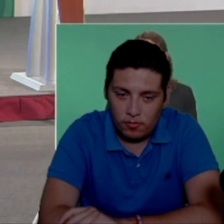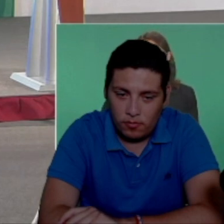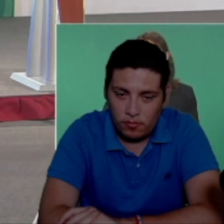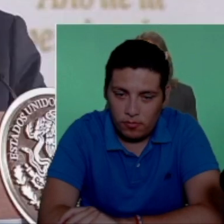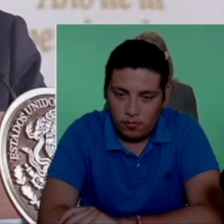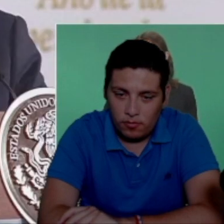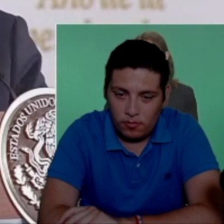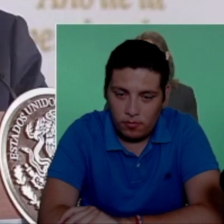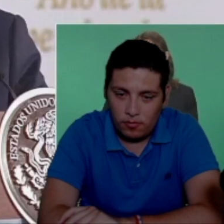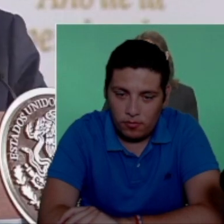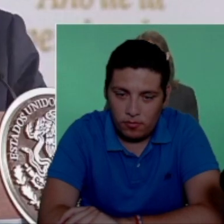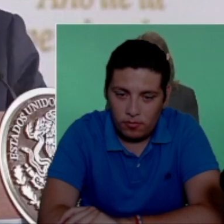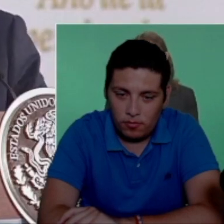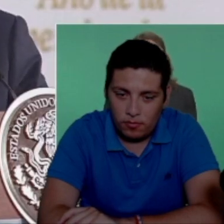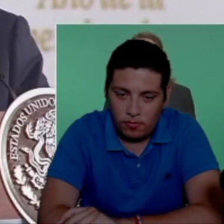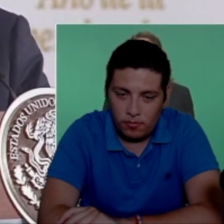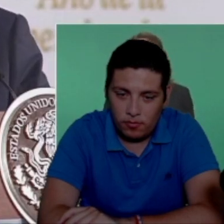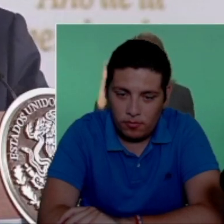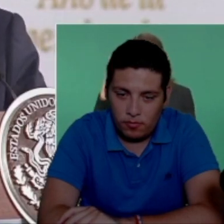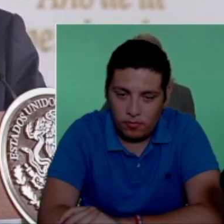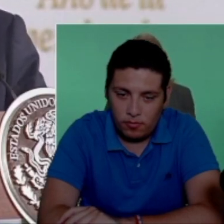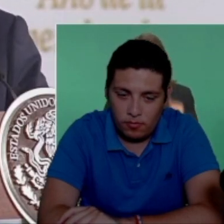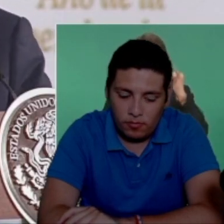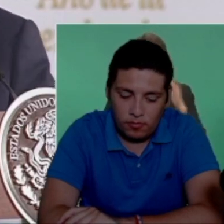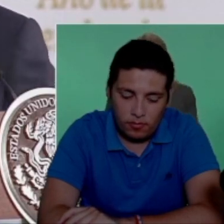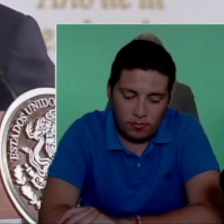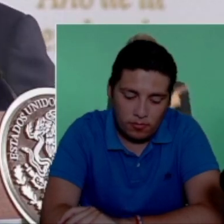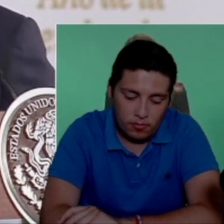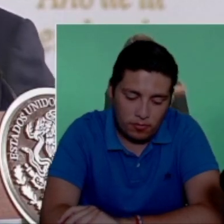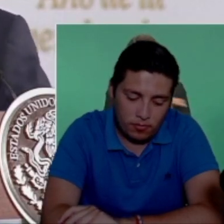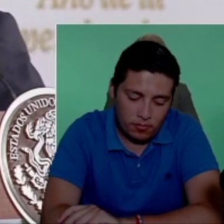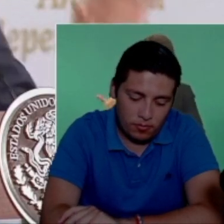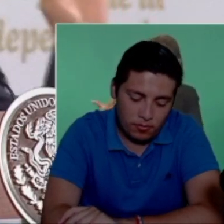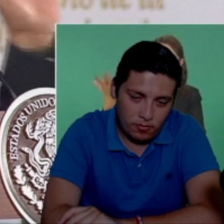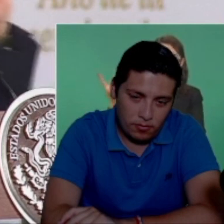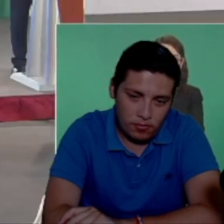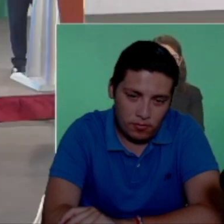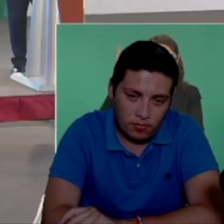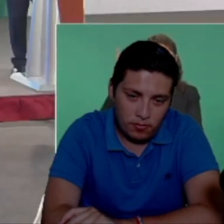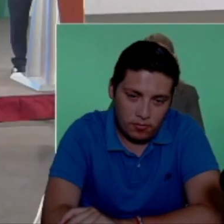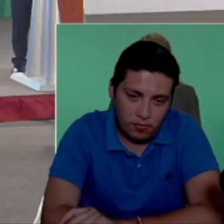y la guardia nada. Imagínense esta portada,